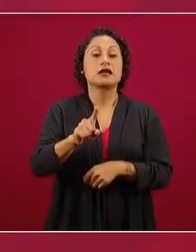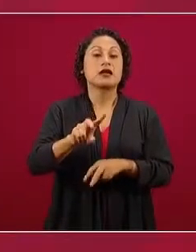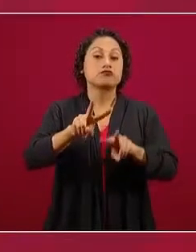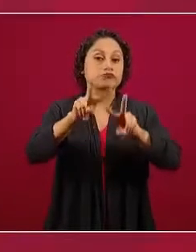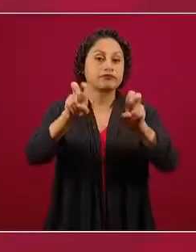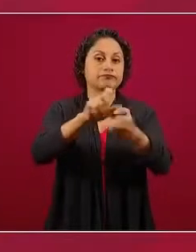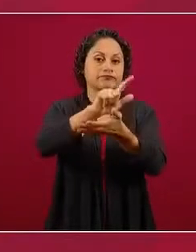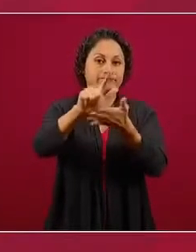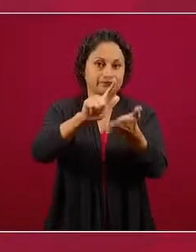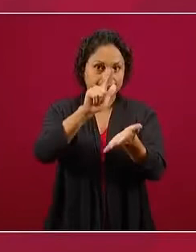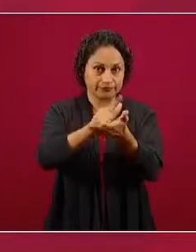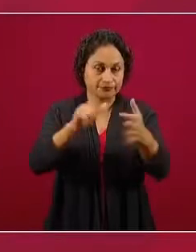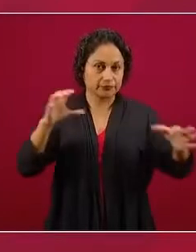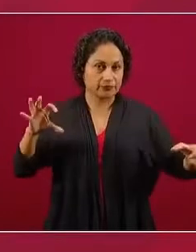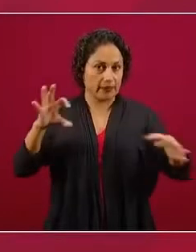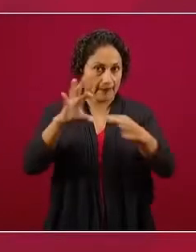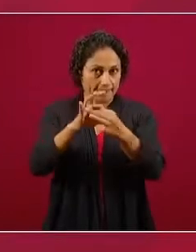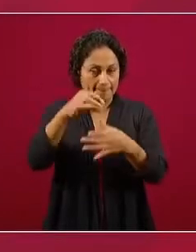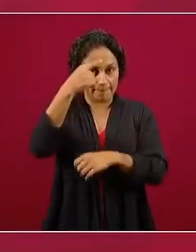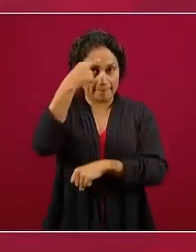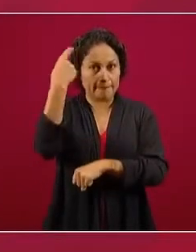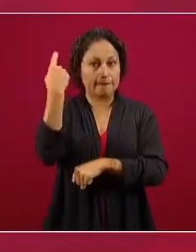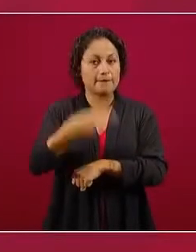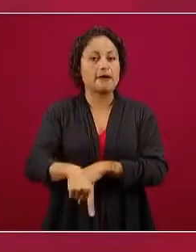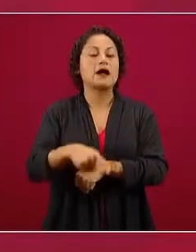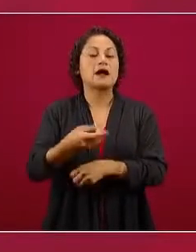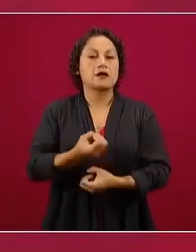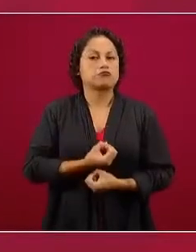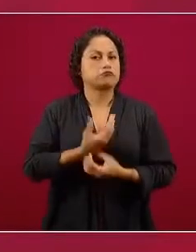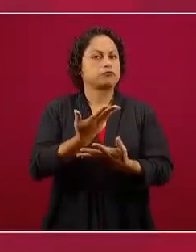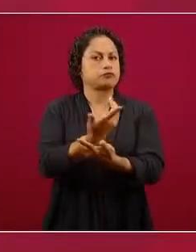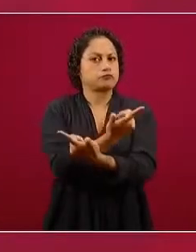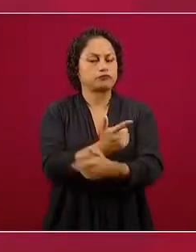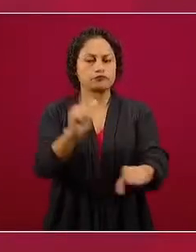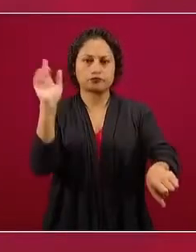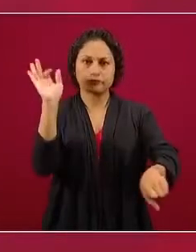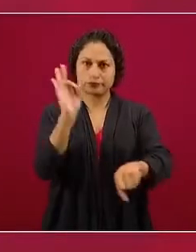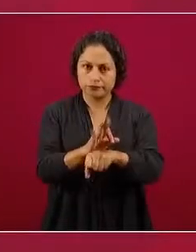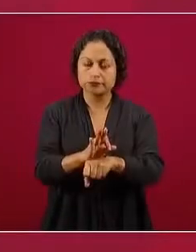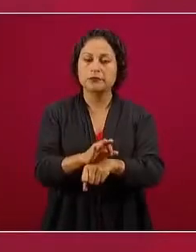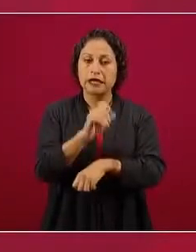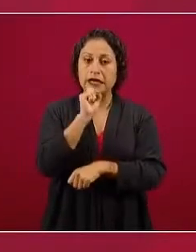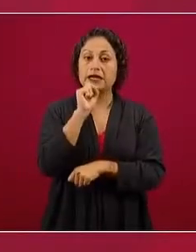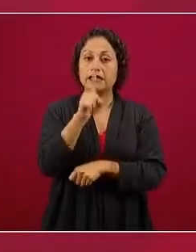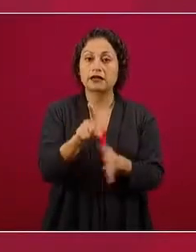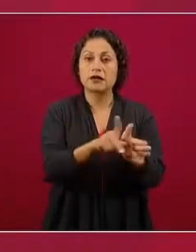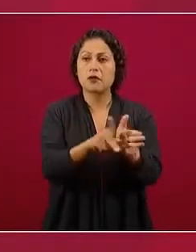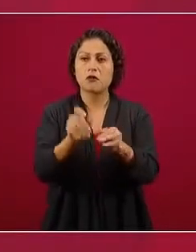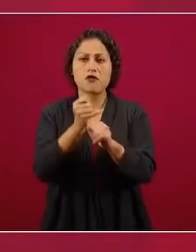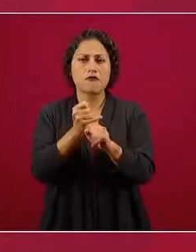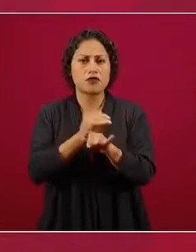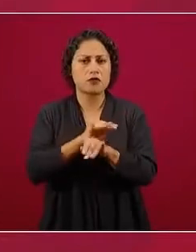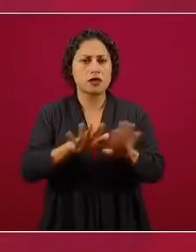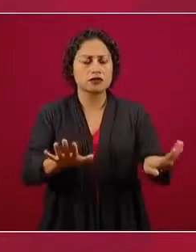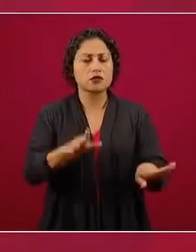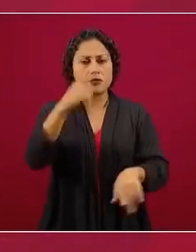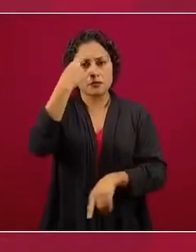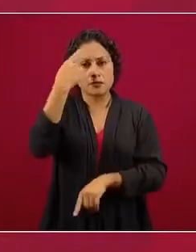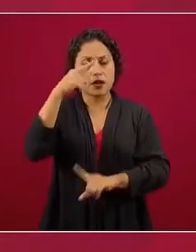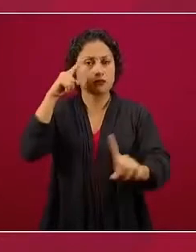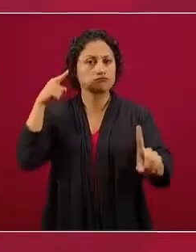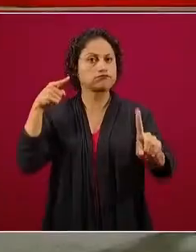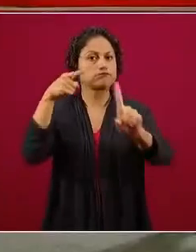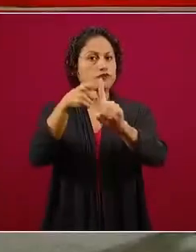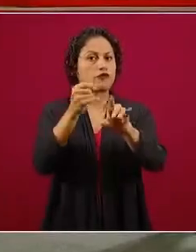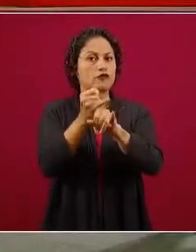de ley fundamentales para tener una prensa libre y una prensa que está al servicio de los intereses públicos y no